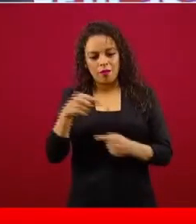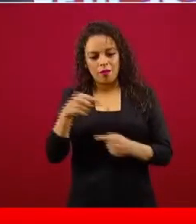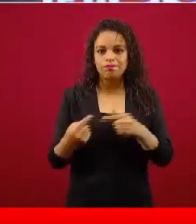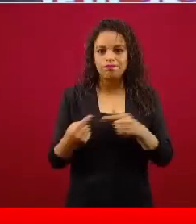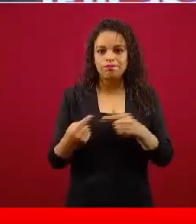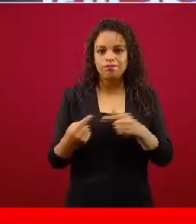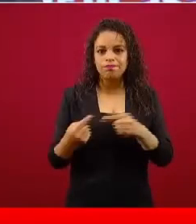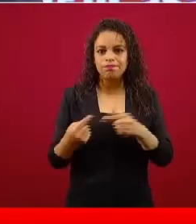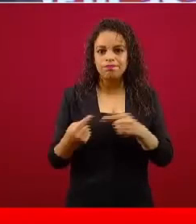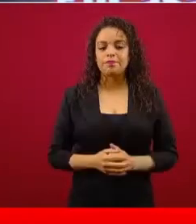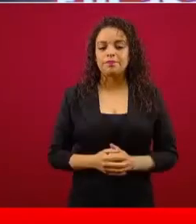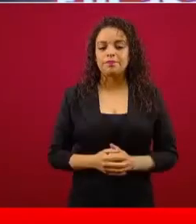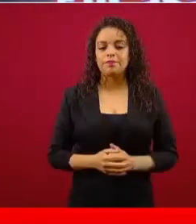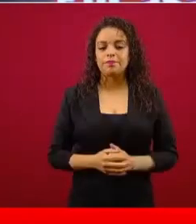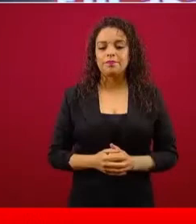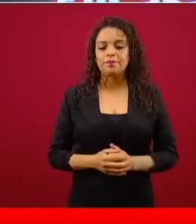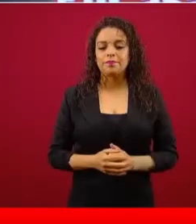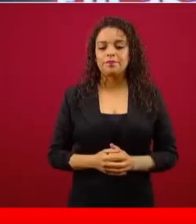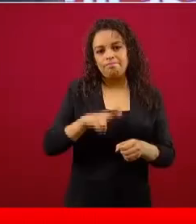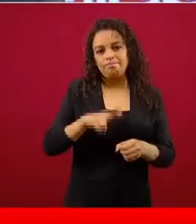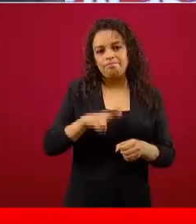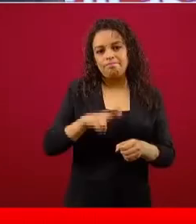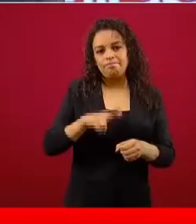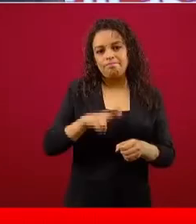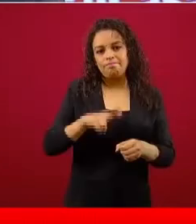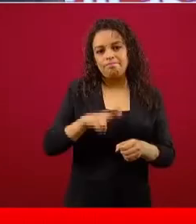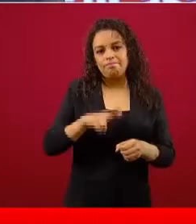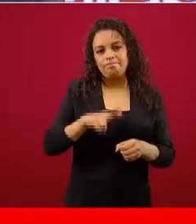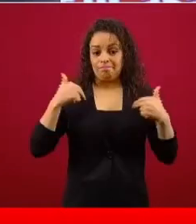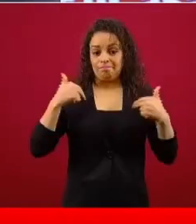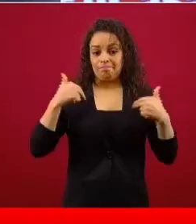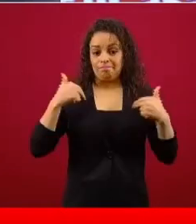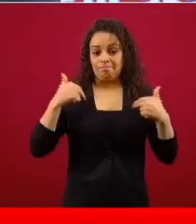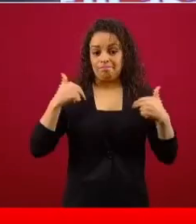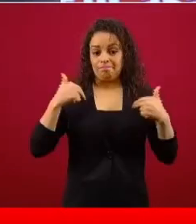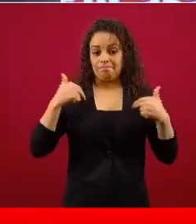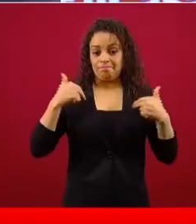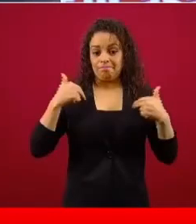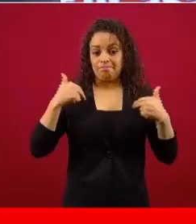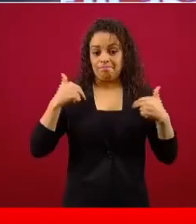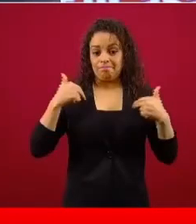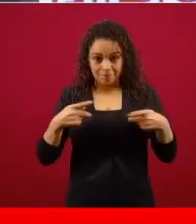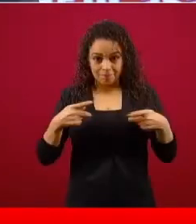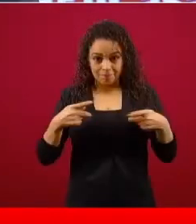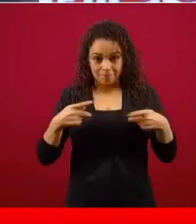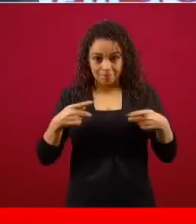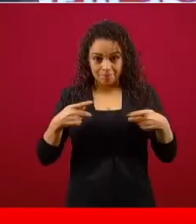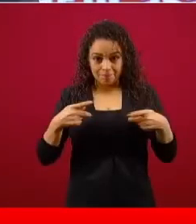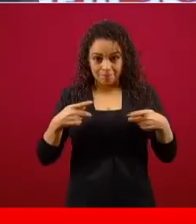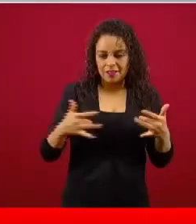porque por la condición humana siempre hay.